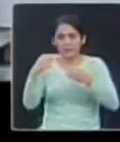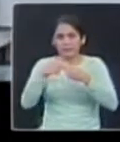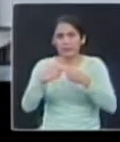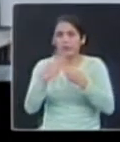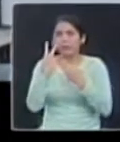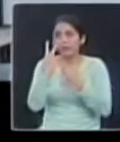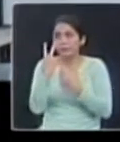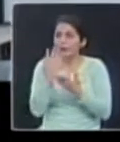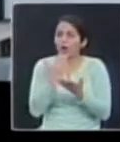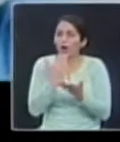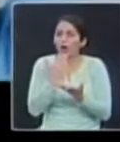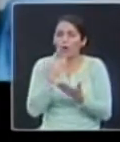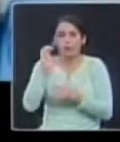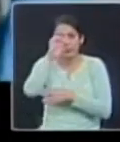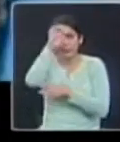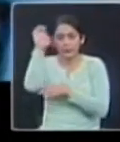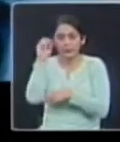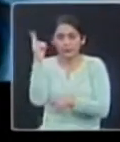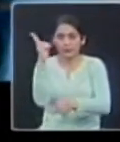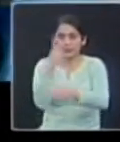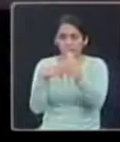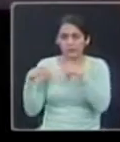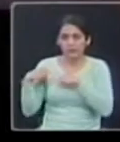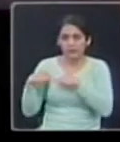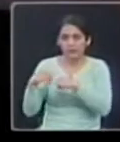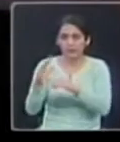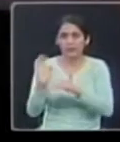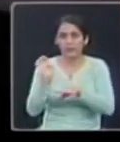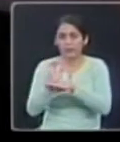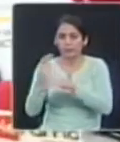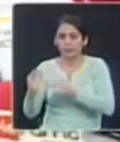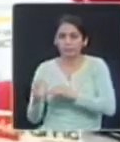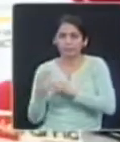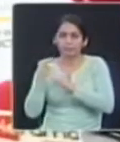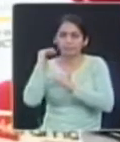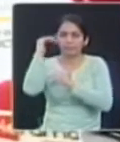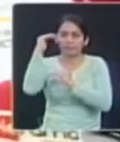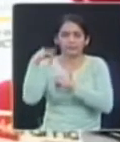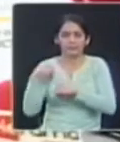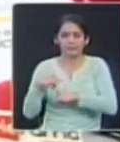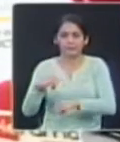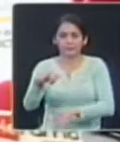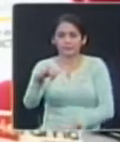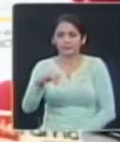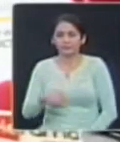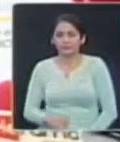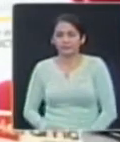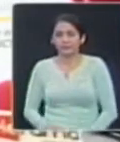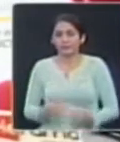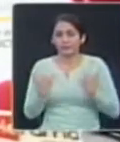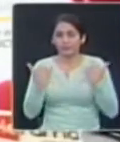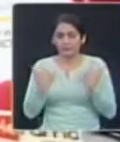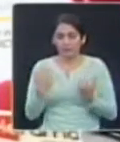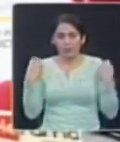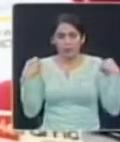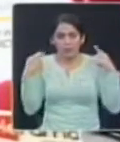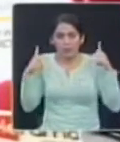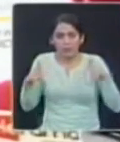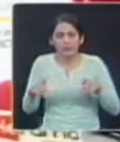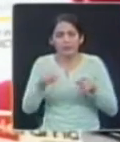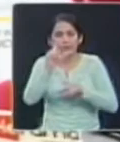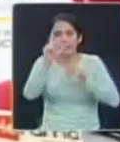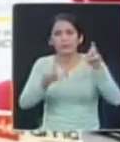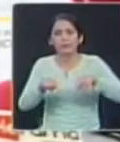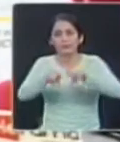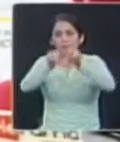europeos y mantener el liderazgo mundial en la exportación. Es una gran oportunidad para todos los productores y exportadores, porque